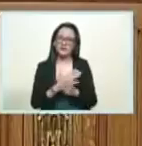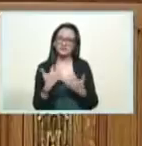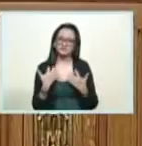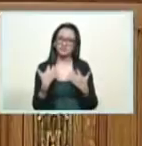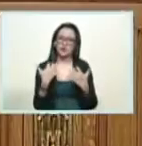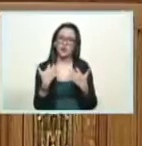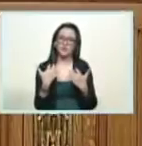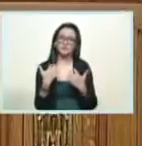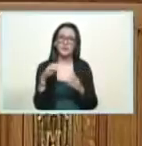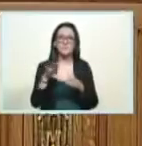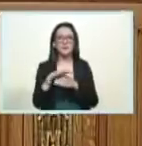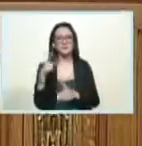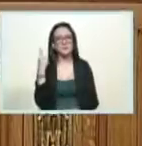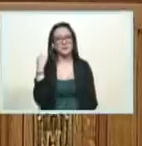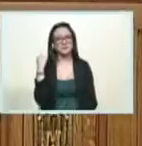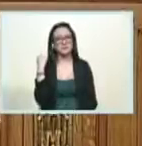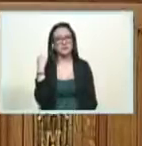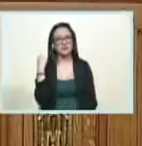martes pasado,